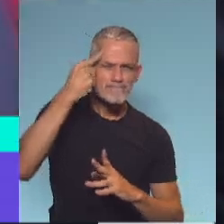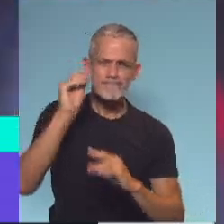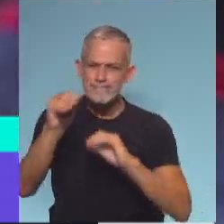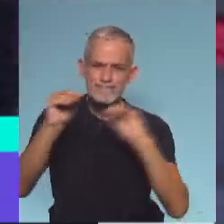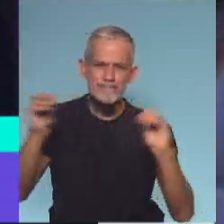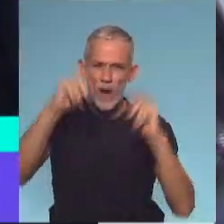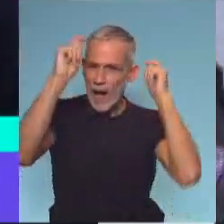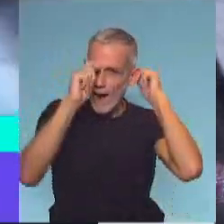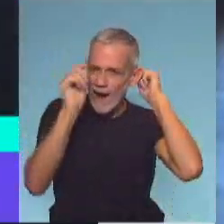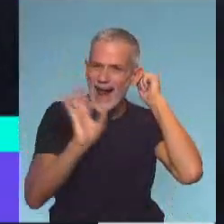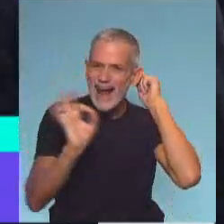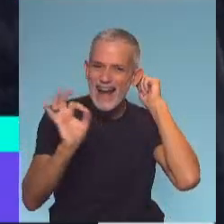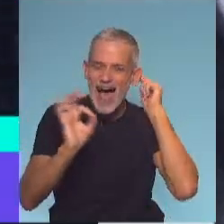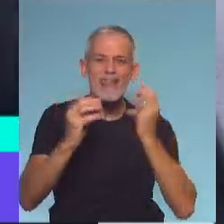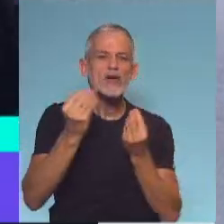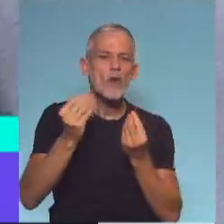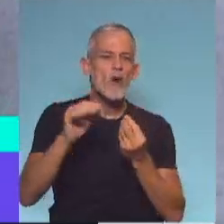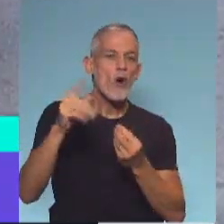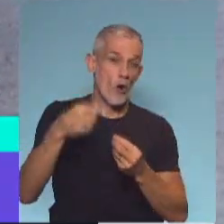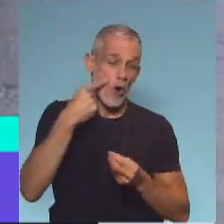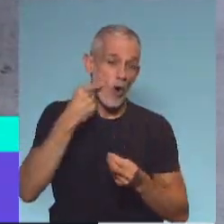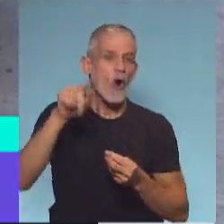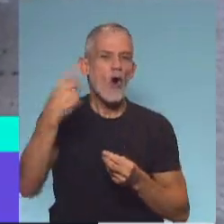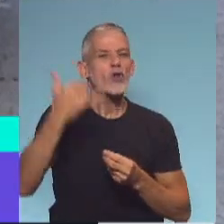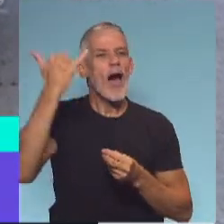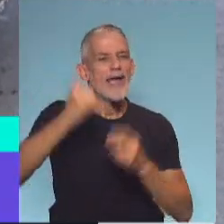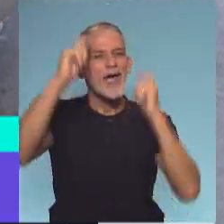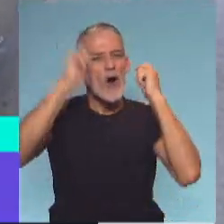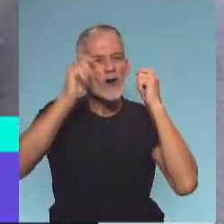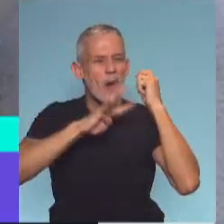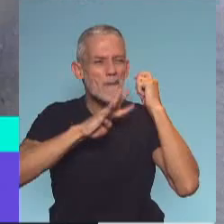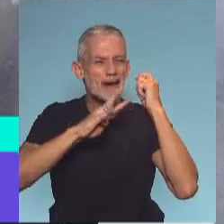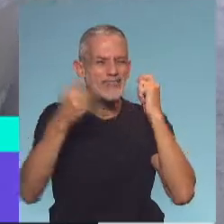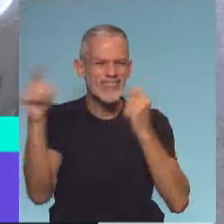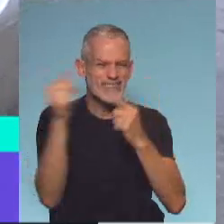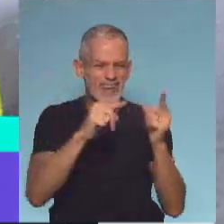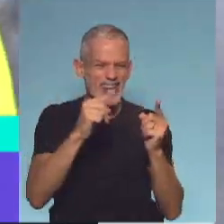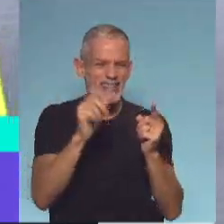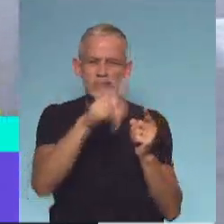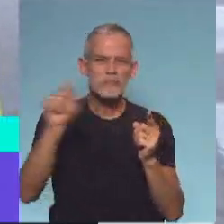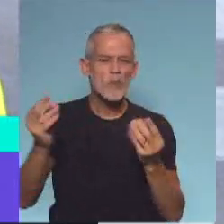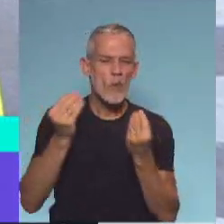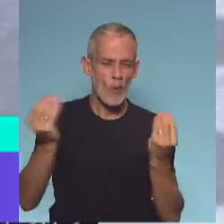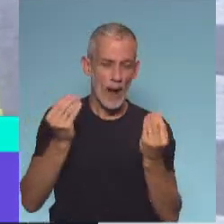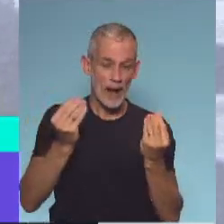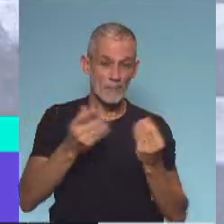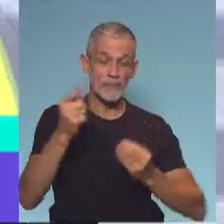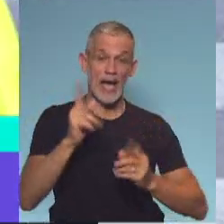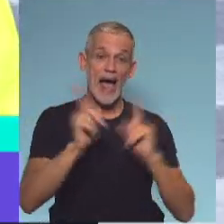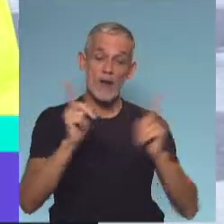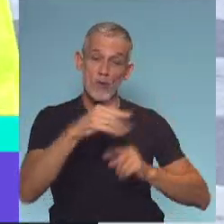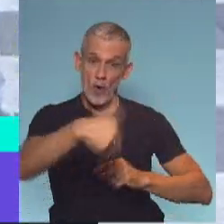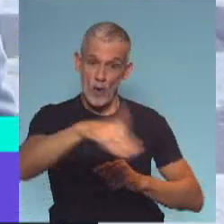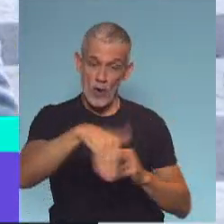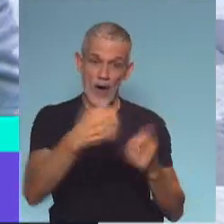tiene gorritos para identificar y las o los agentes de tránsito que tienen un gorrito amarillo. ¿Qué hace cada uno? Bueno, los agentes de tránsito tienen